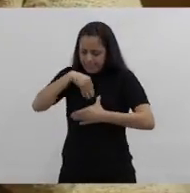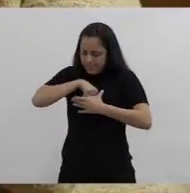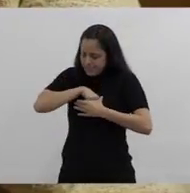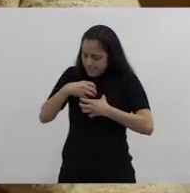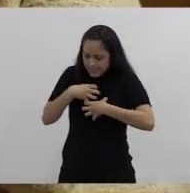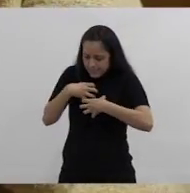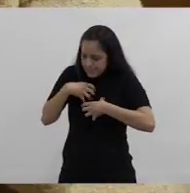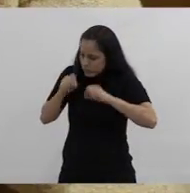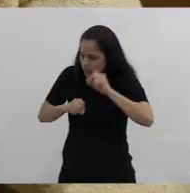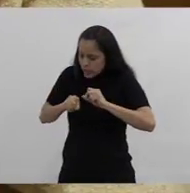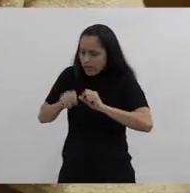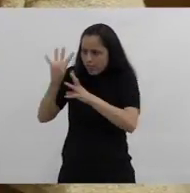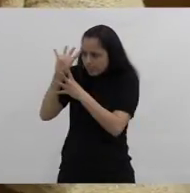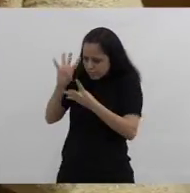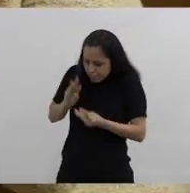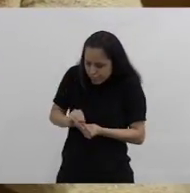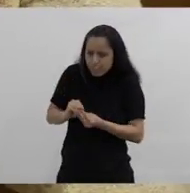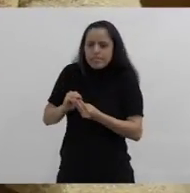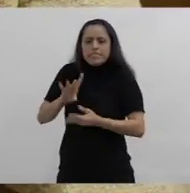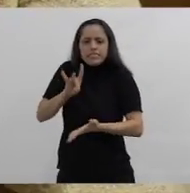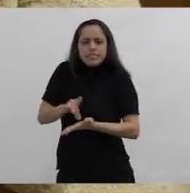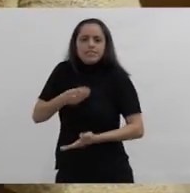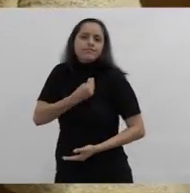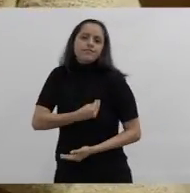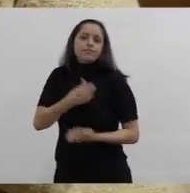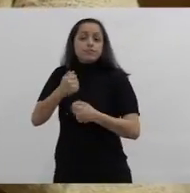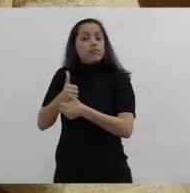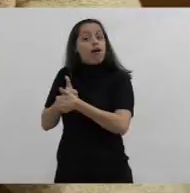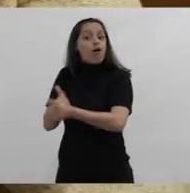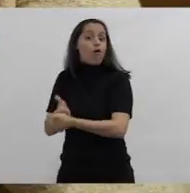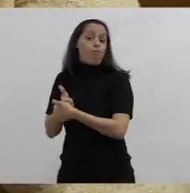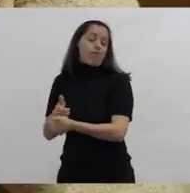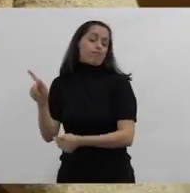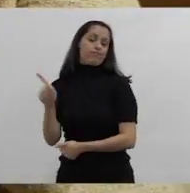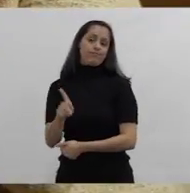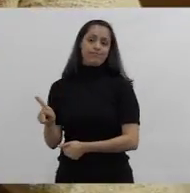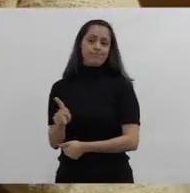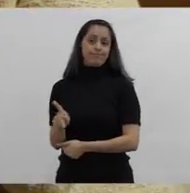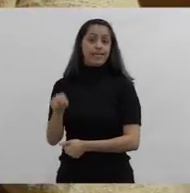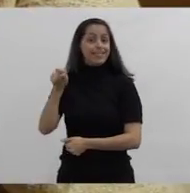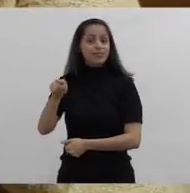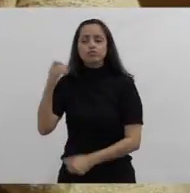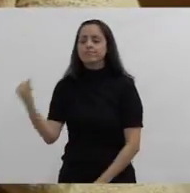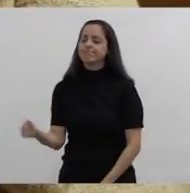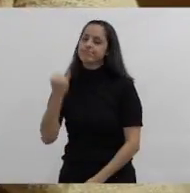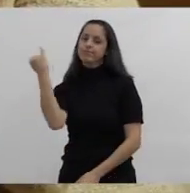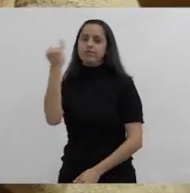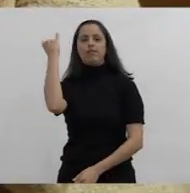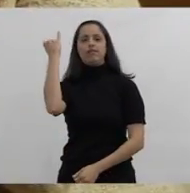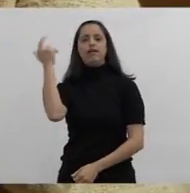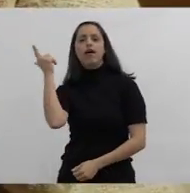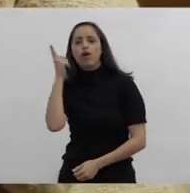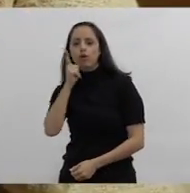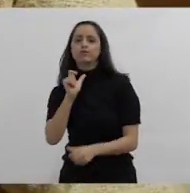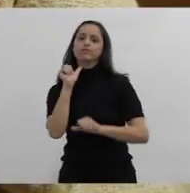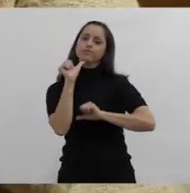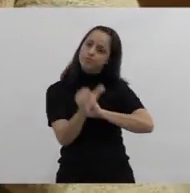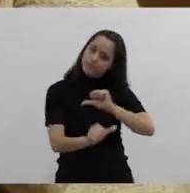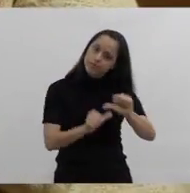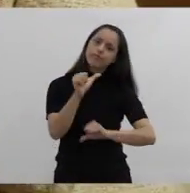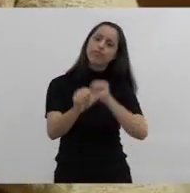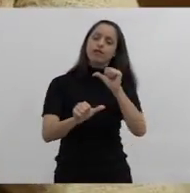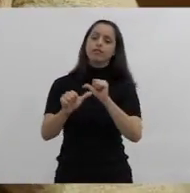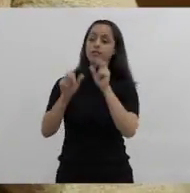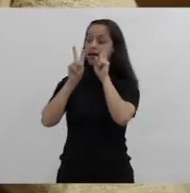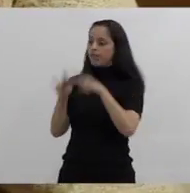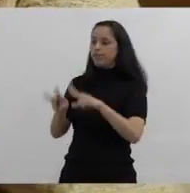su subjetividad, desde su historia, desde su realidad. Y hay que acompañarlos. Es indispensable acá